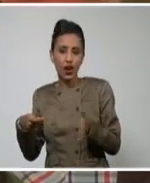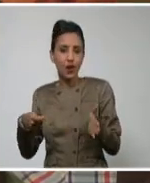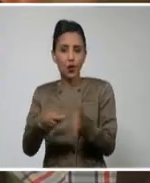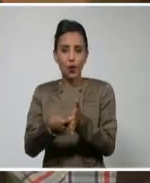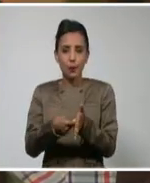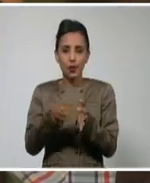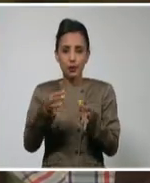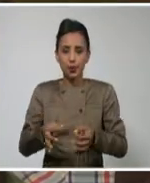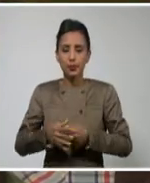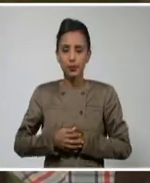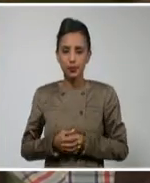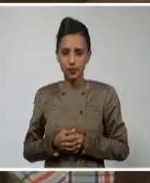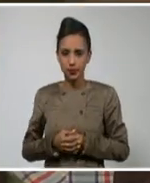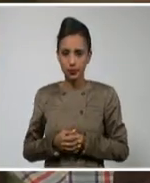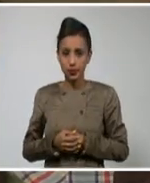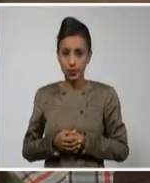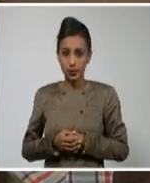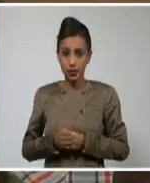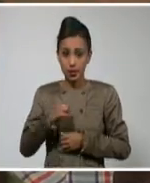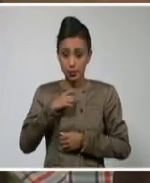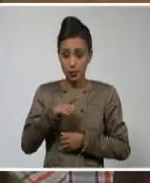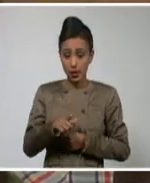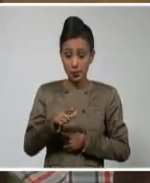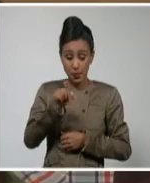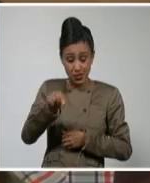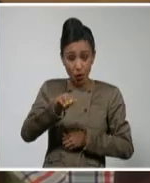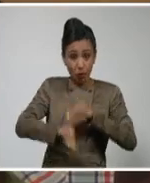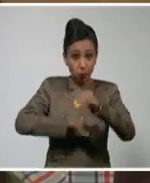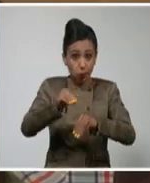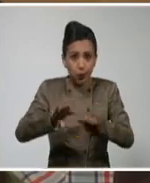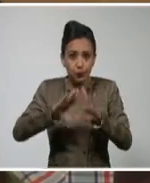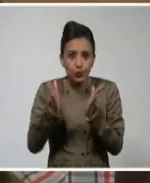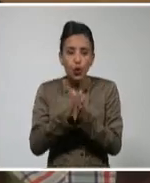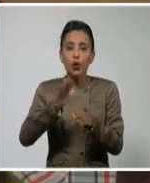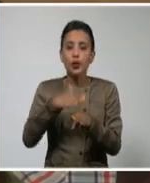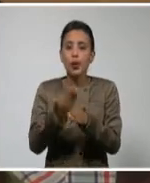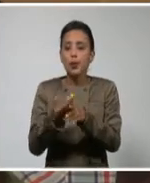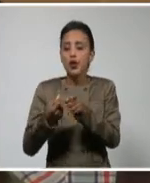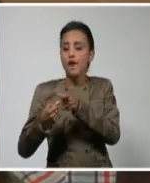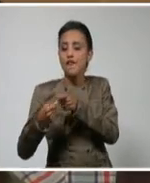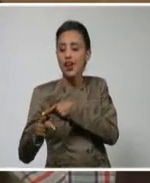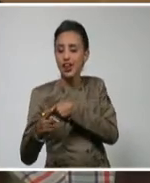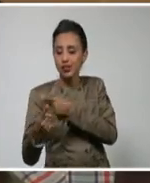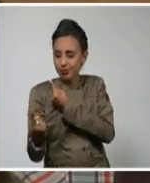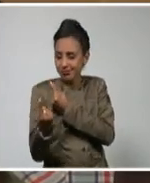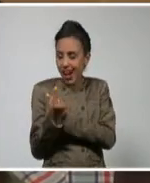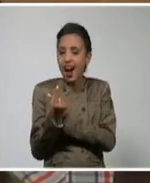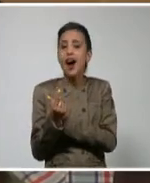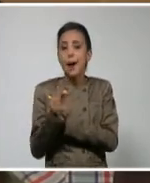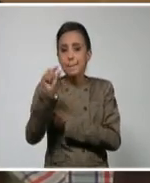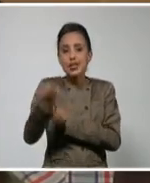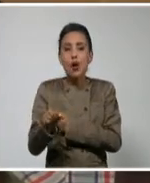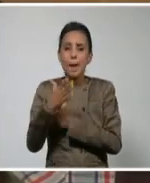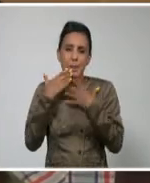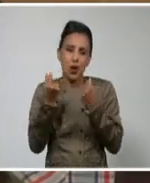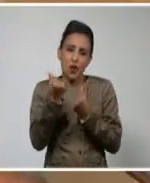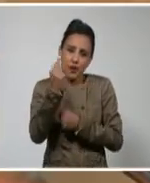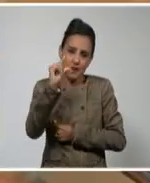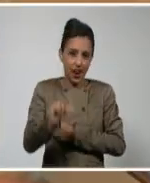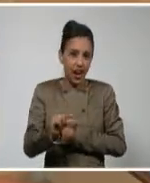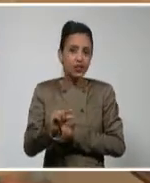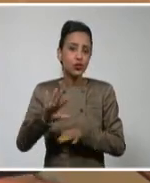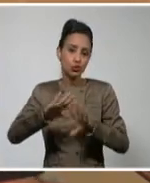consumidor, los productos se venden más baratos. Y se evita una comercialización extraña de esa por atrás, que a veces ocurre, que todo el mundo